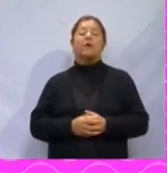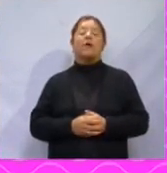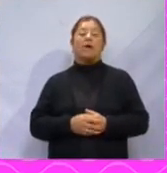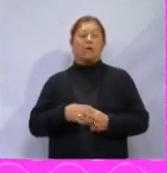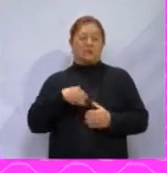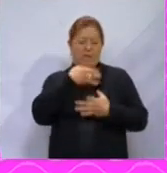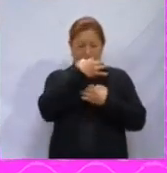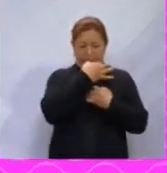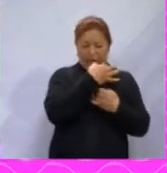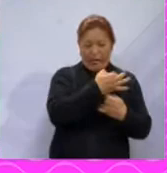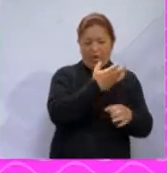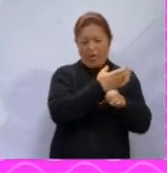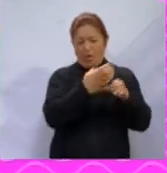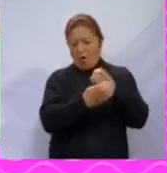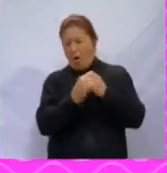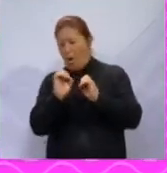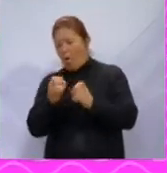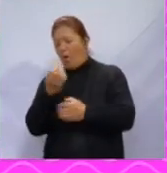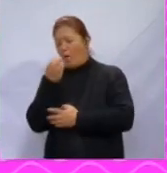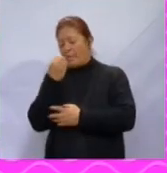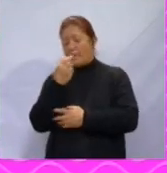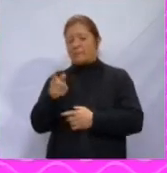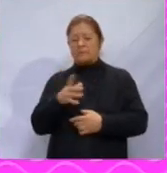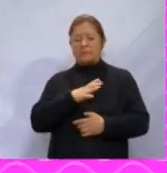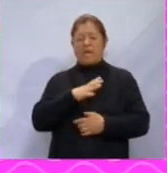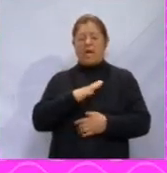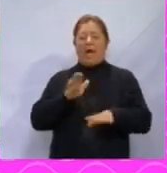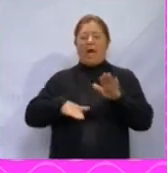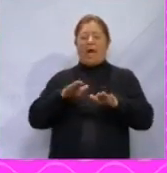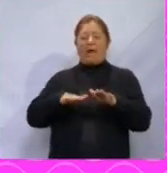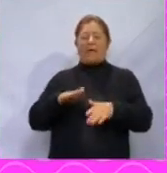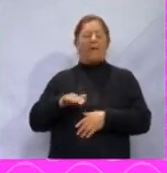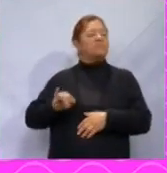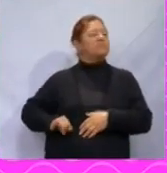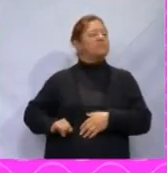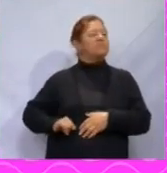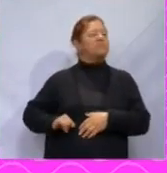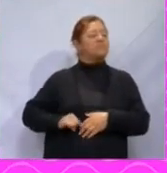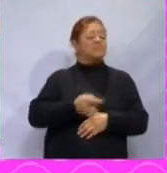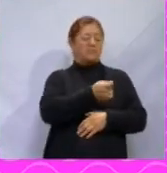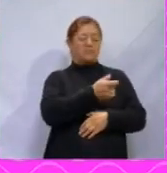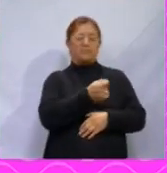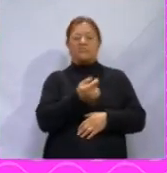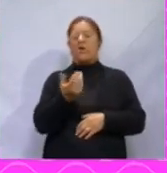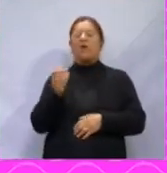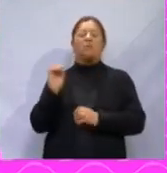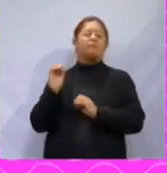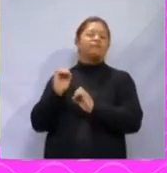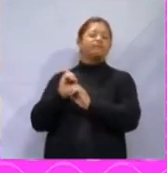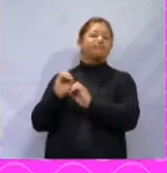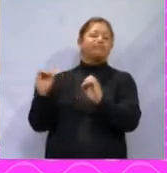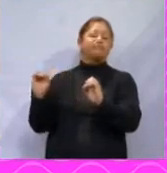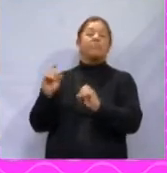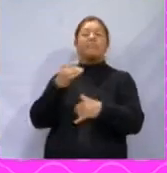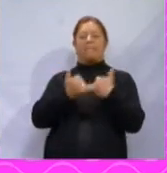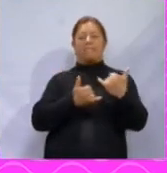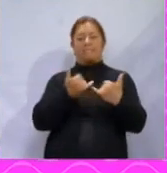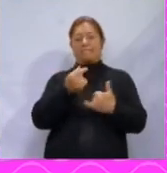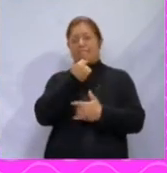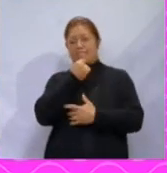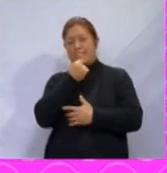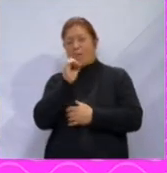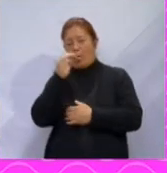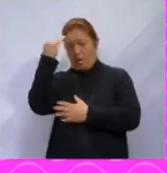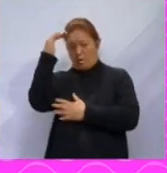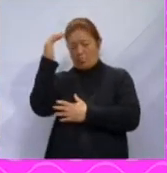o alimentos. Manifiestan poco o nulo interés para jugar con otros niños o con adultos. Falta o